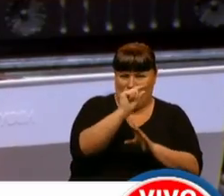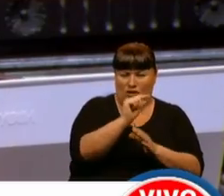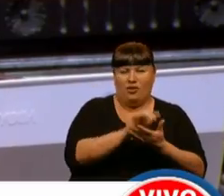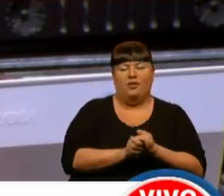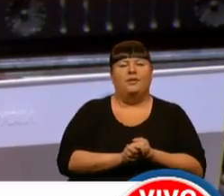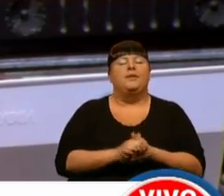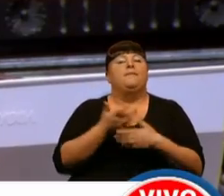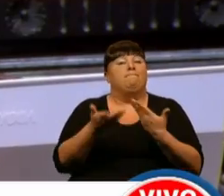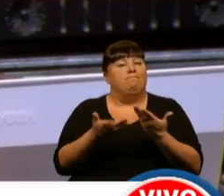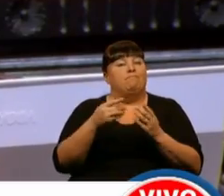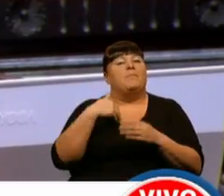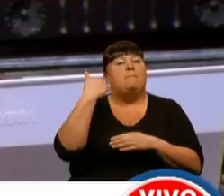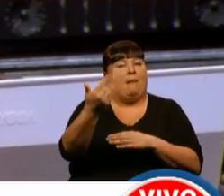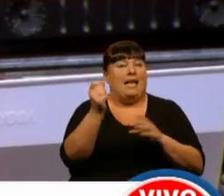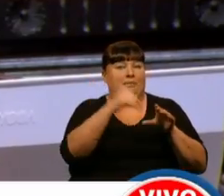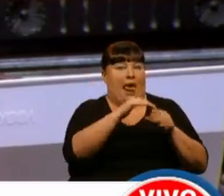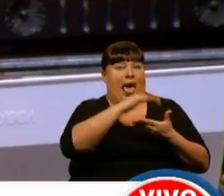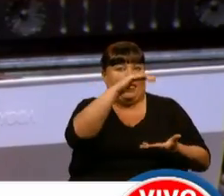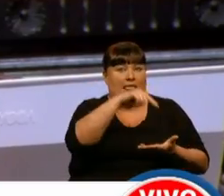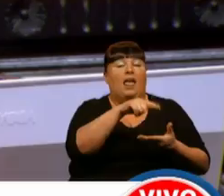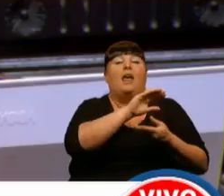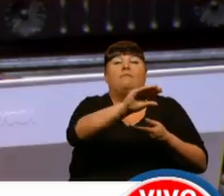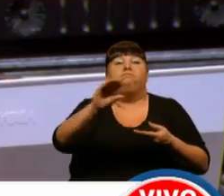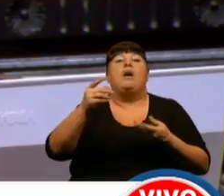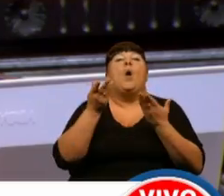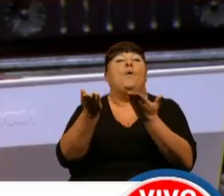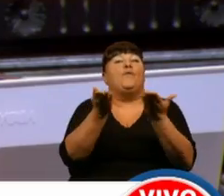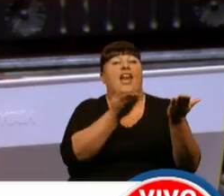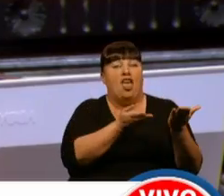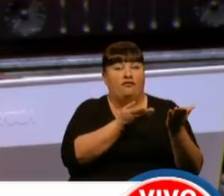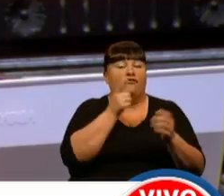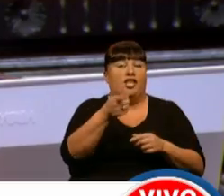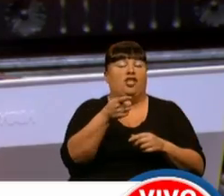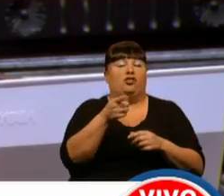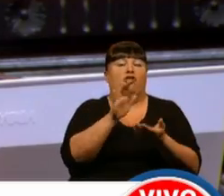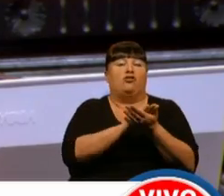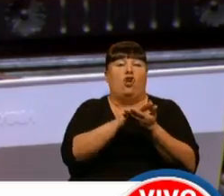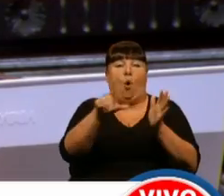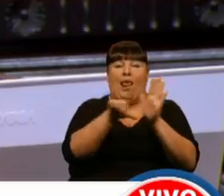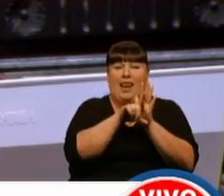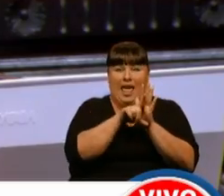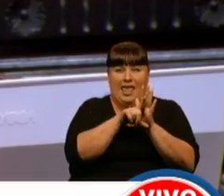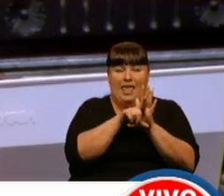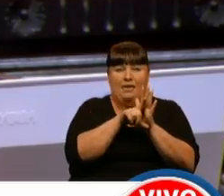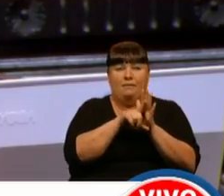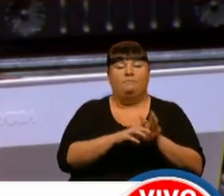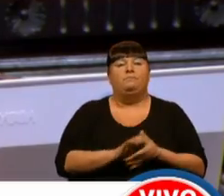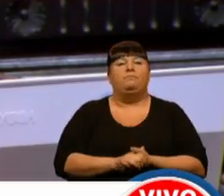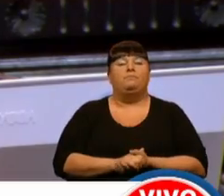es una ampliación del fondo los beneficios establecidos en esta ley